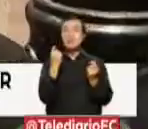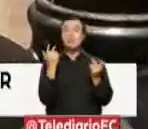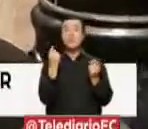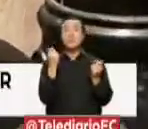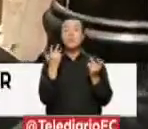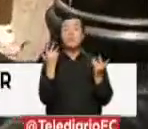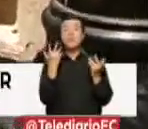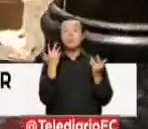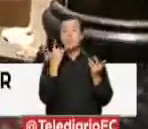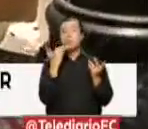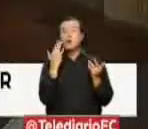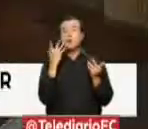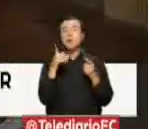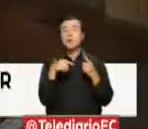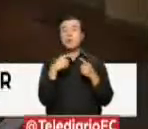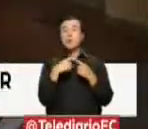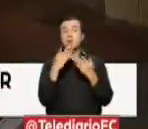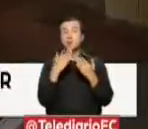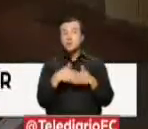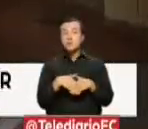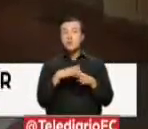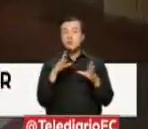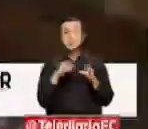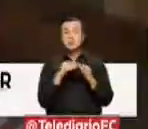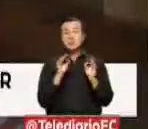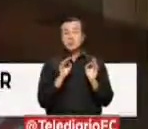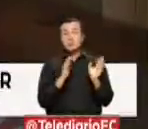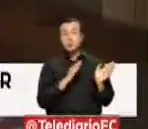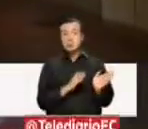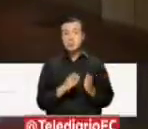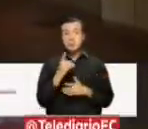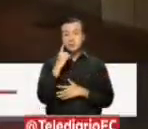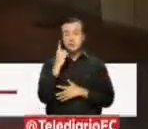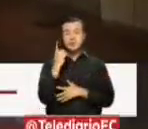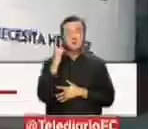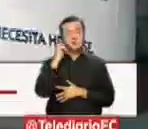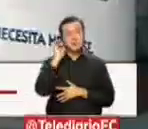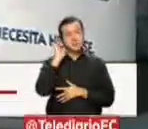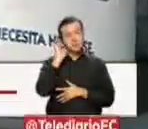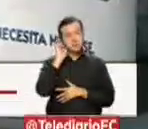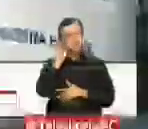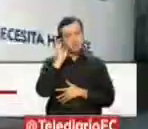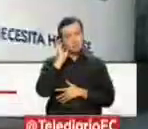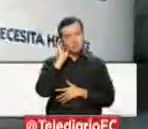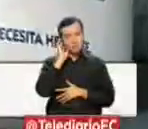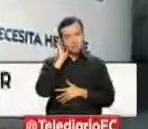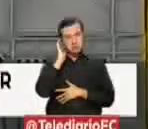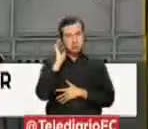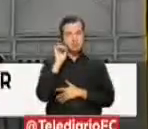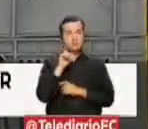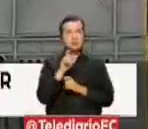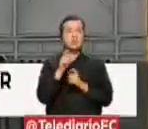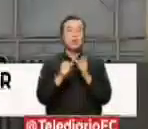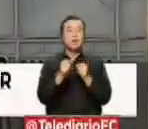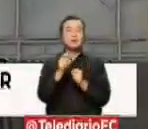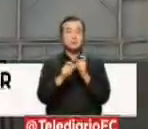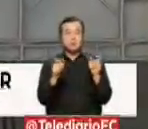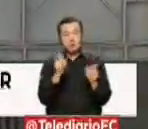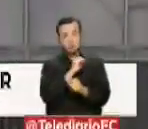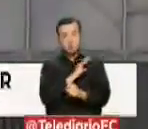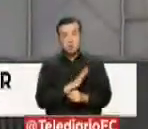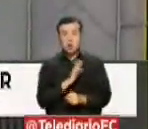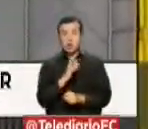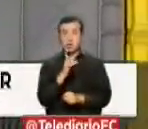cuando caduca, esas cosas. Veo la fecha de caducidad, la procedencia de la leche. Prevenir a los usuarios sobre el consumo y el